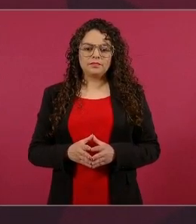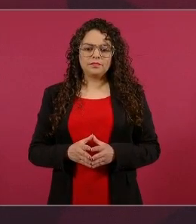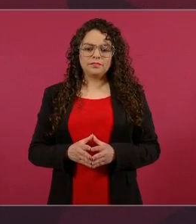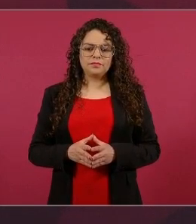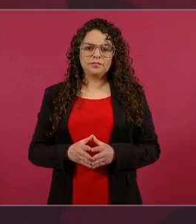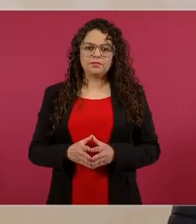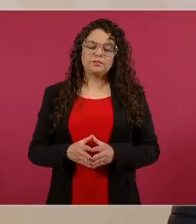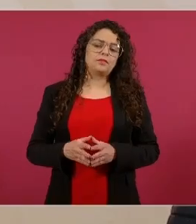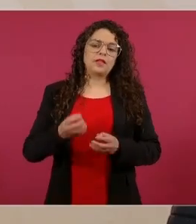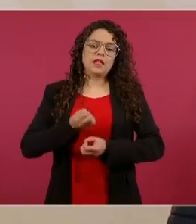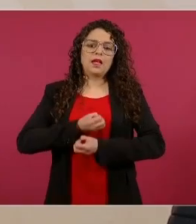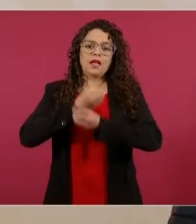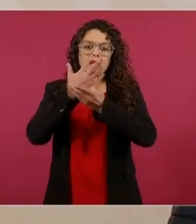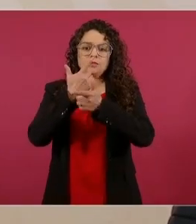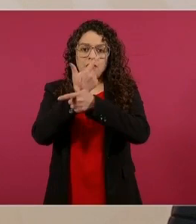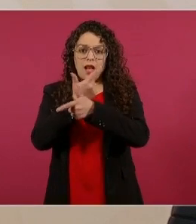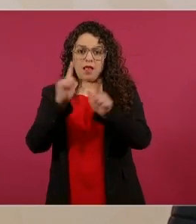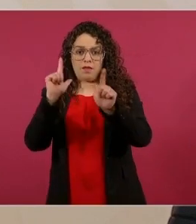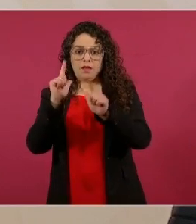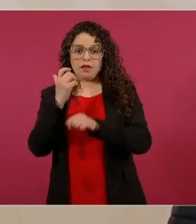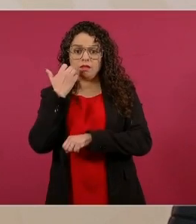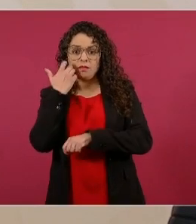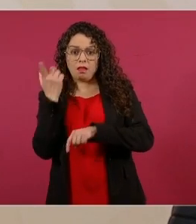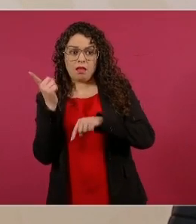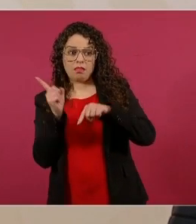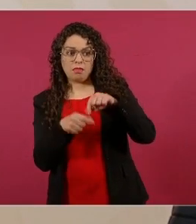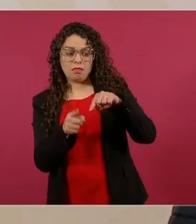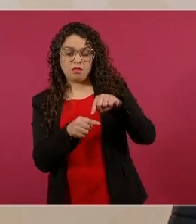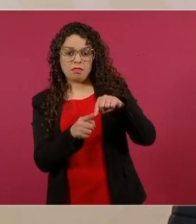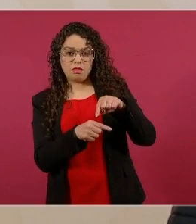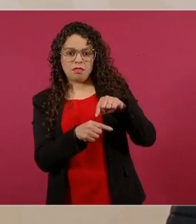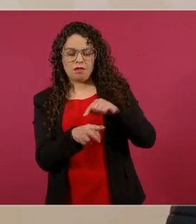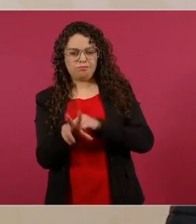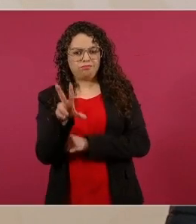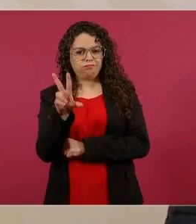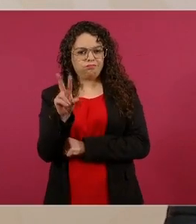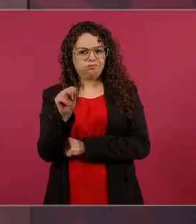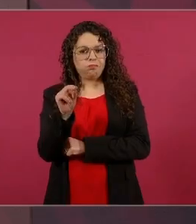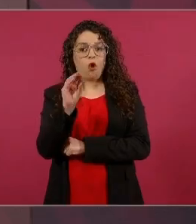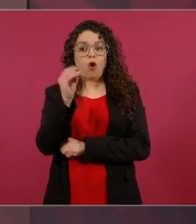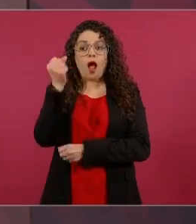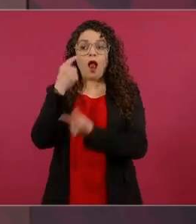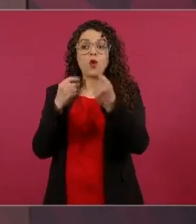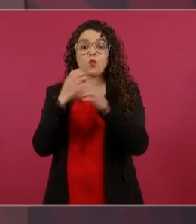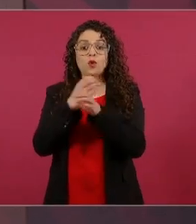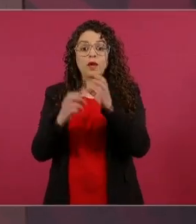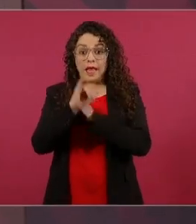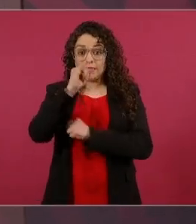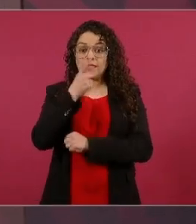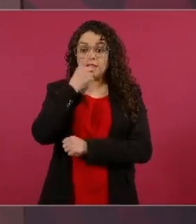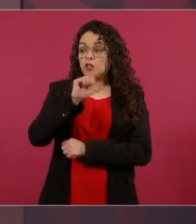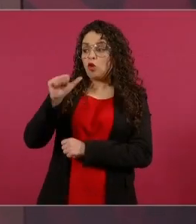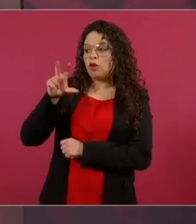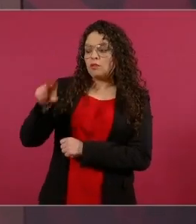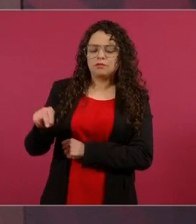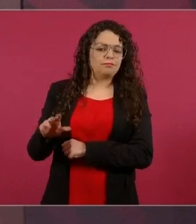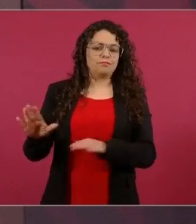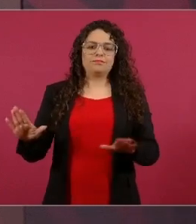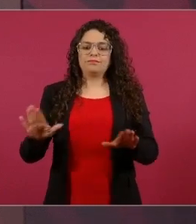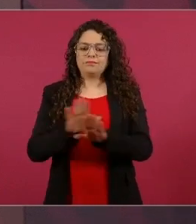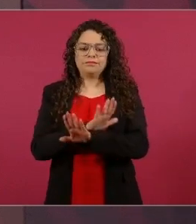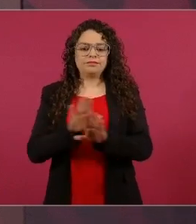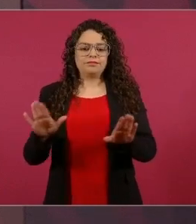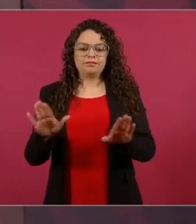la libertad de expresión eh garantizar el derecho a disentir